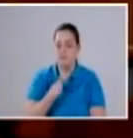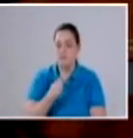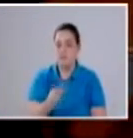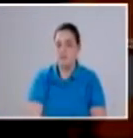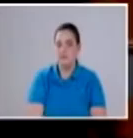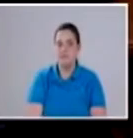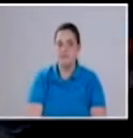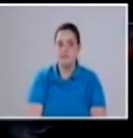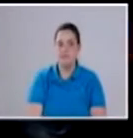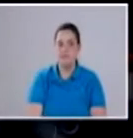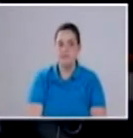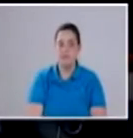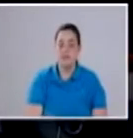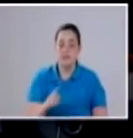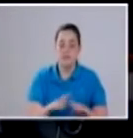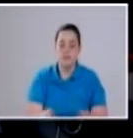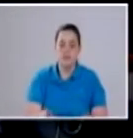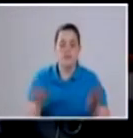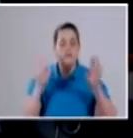Pero me tranquilicé.